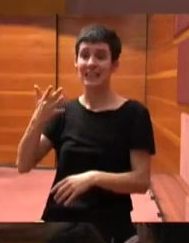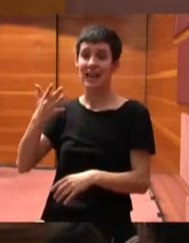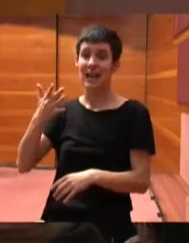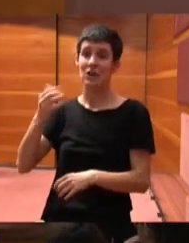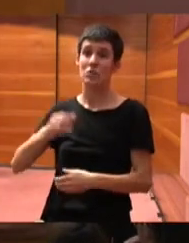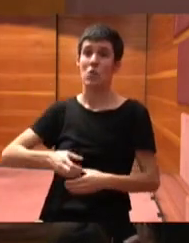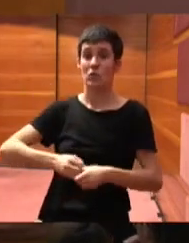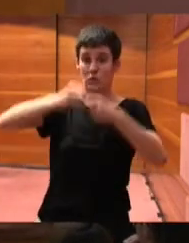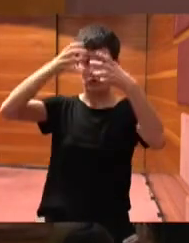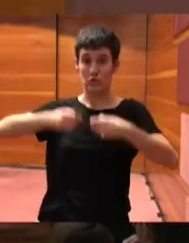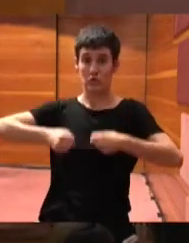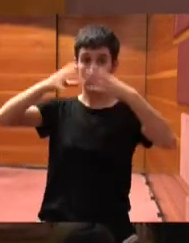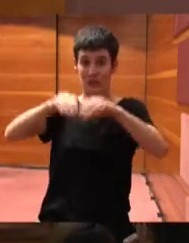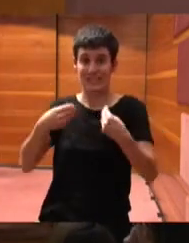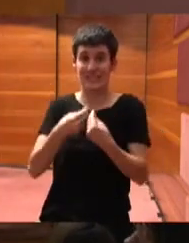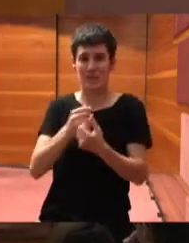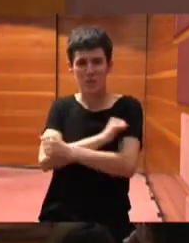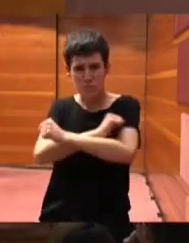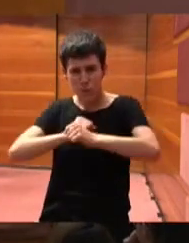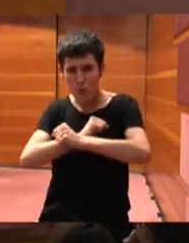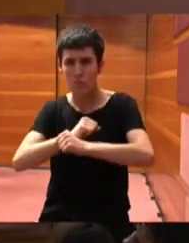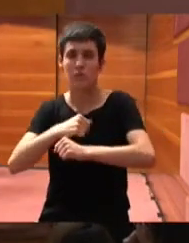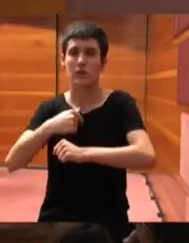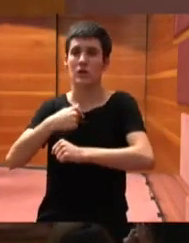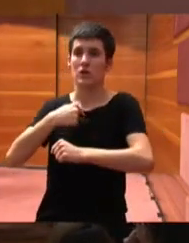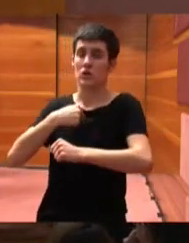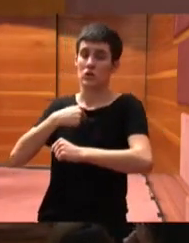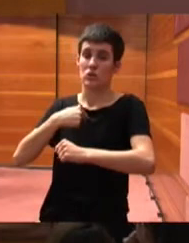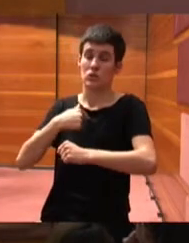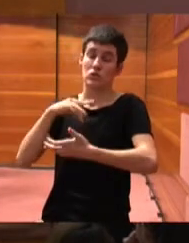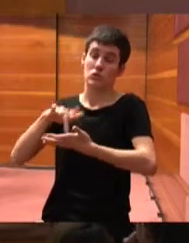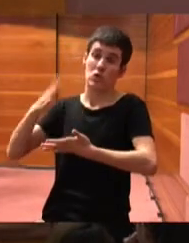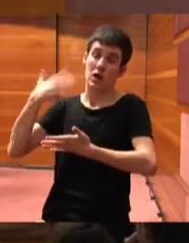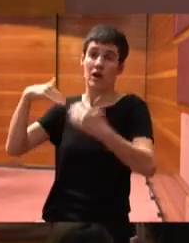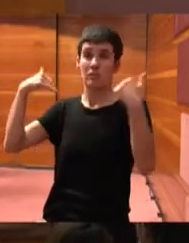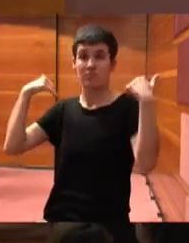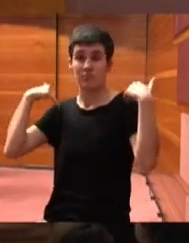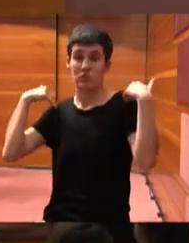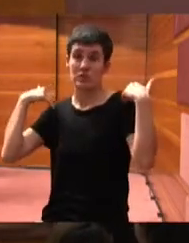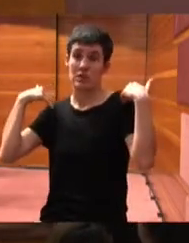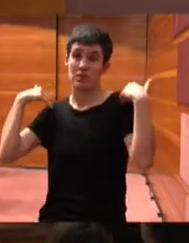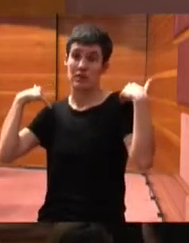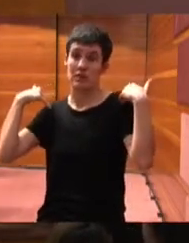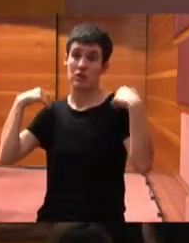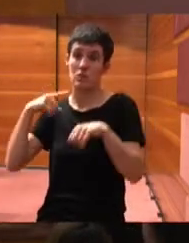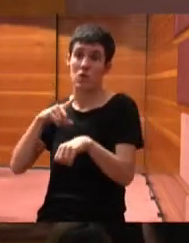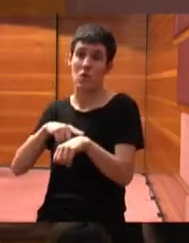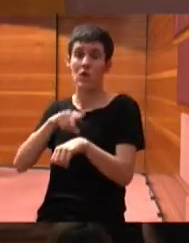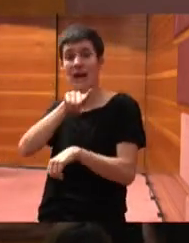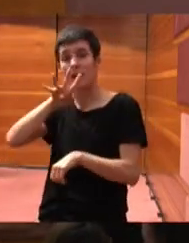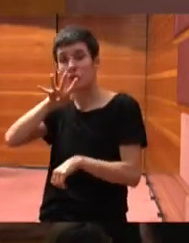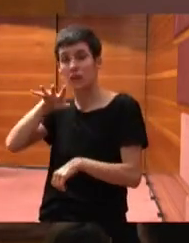Torres Gemelas, yo estaba en local, ¿vale? Yo dirigía el Hora 14 Vizcaya,